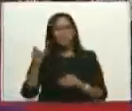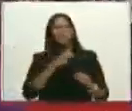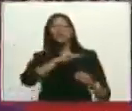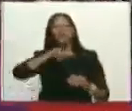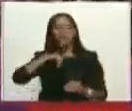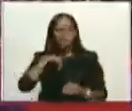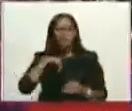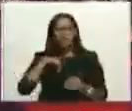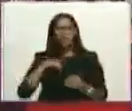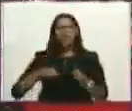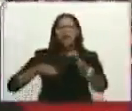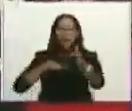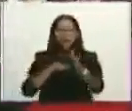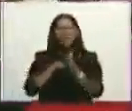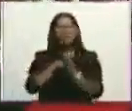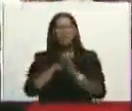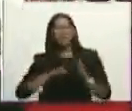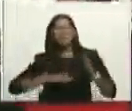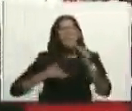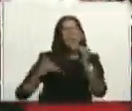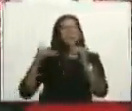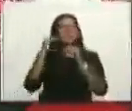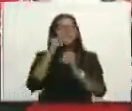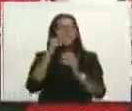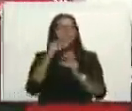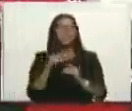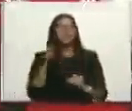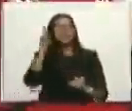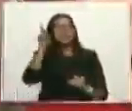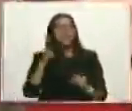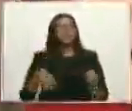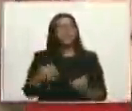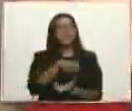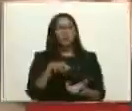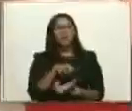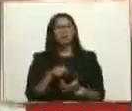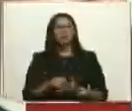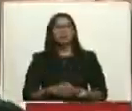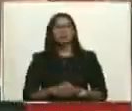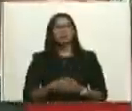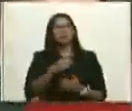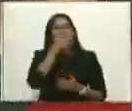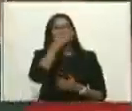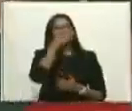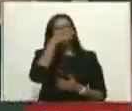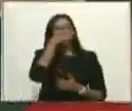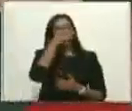Nosotros avanzaremos por encima de esas problemáticas.